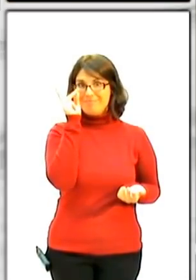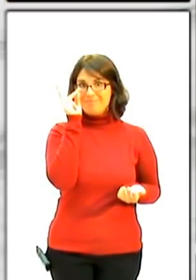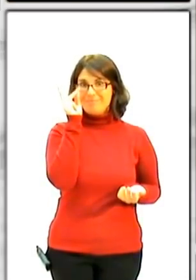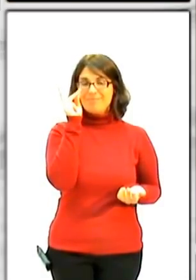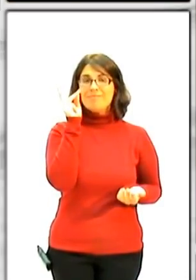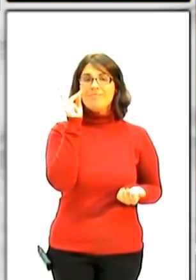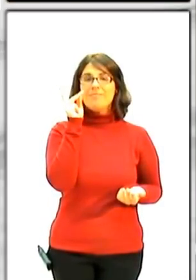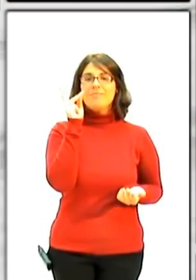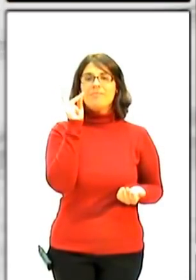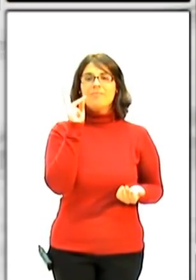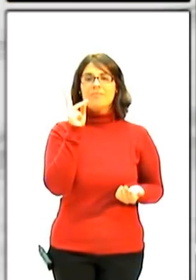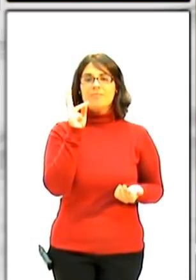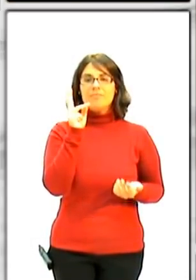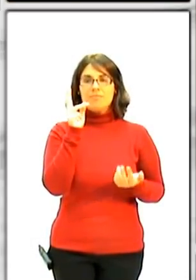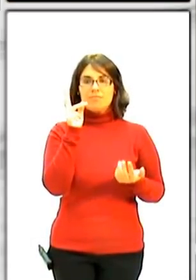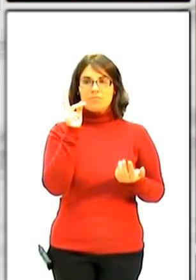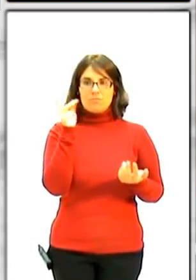permite